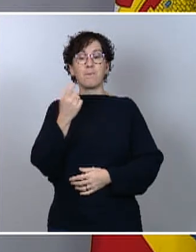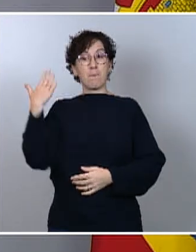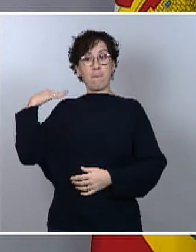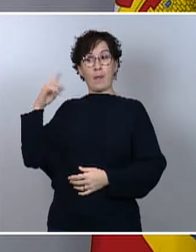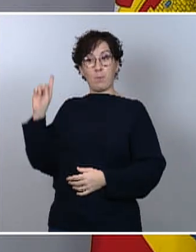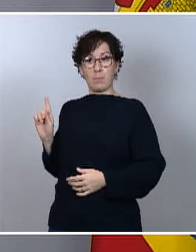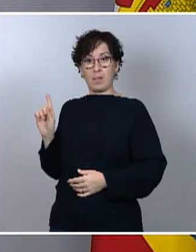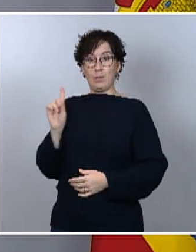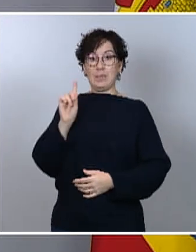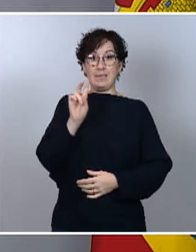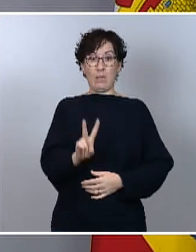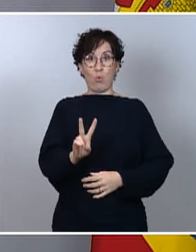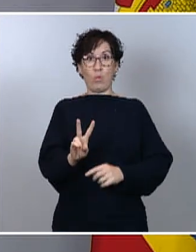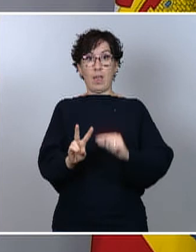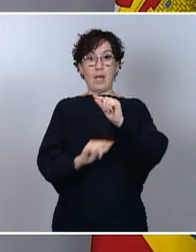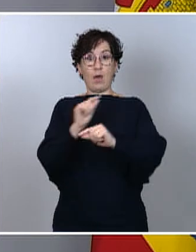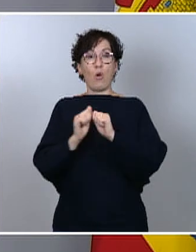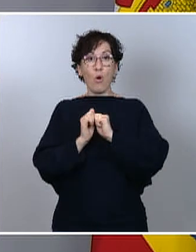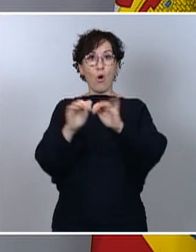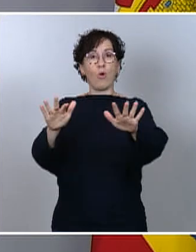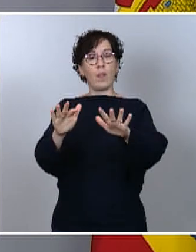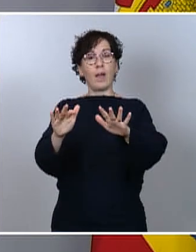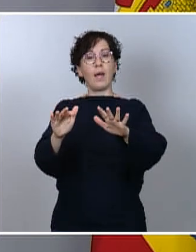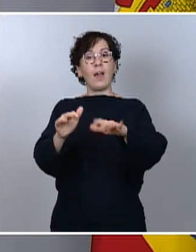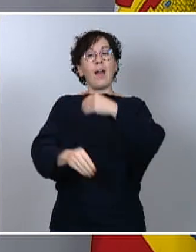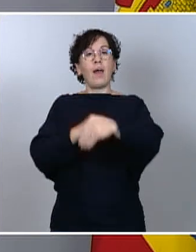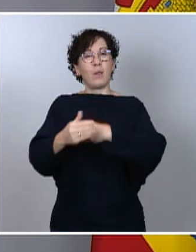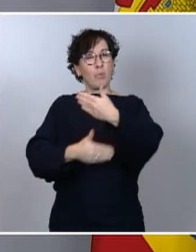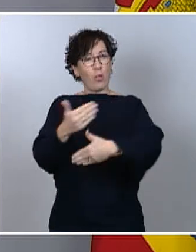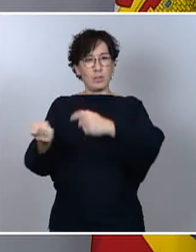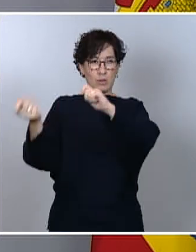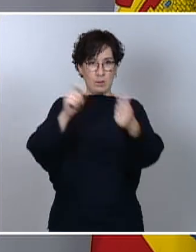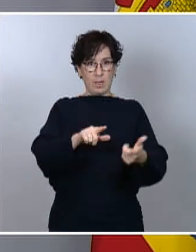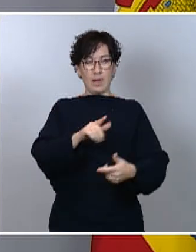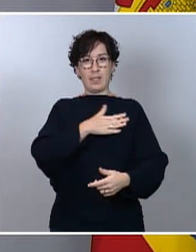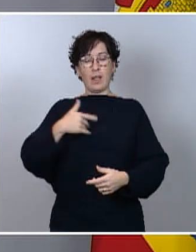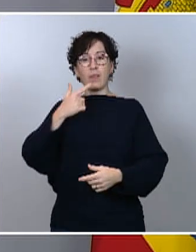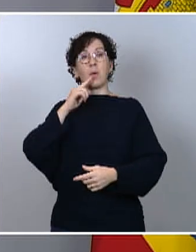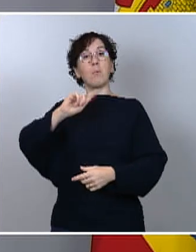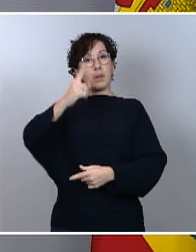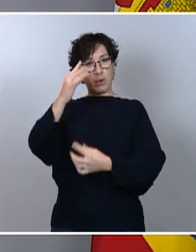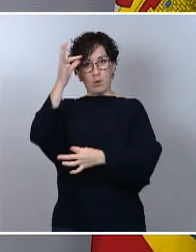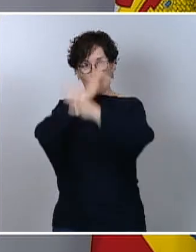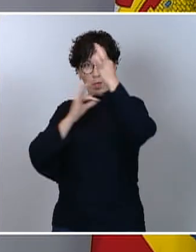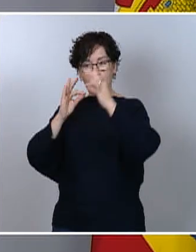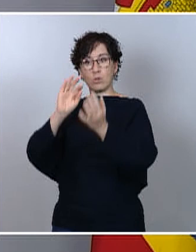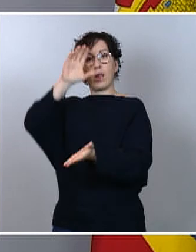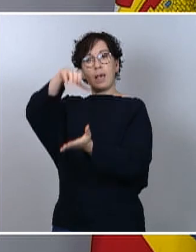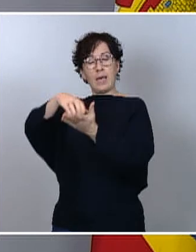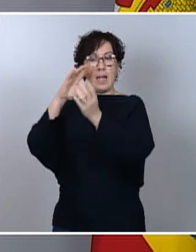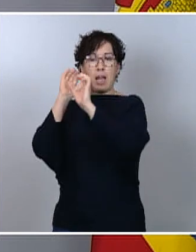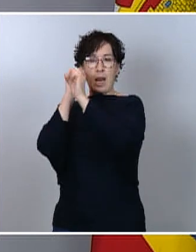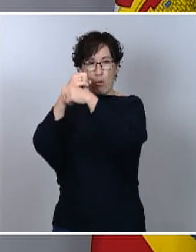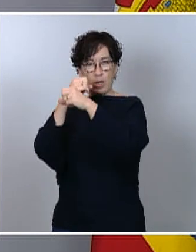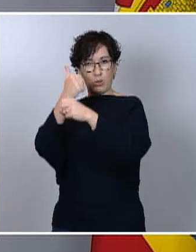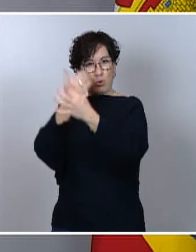epidémica. Es decir, tener en cuenta primero los datos de laboratorio, que son más exactos y por lo tanto nos permiten estimar mejor el número